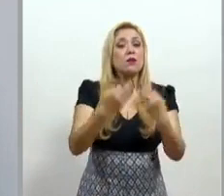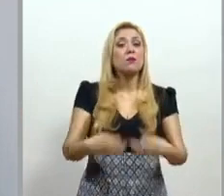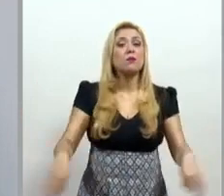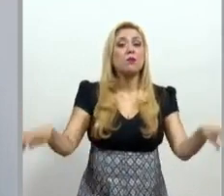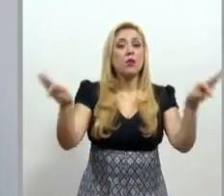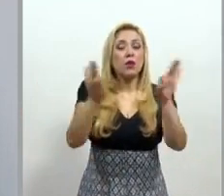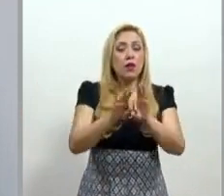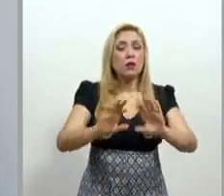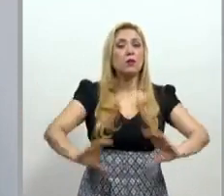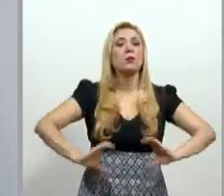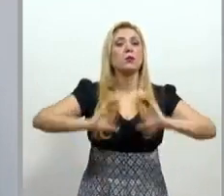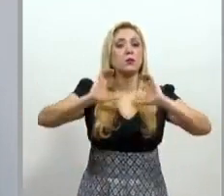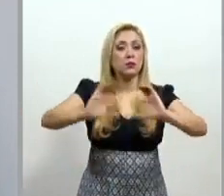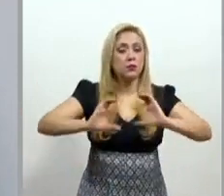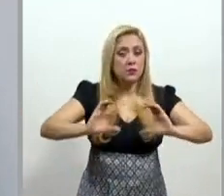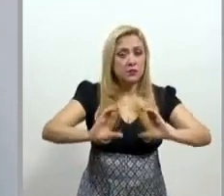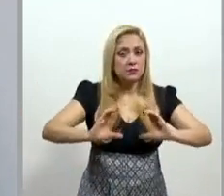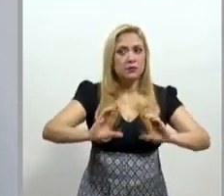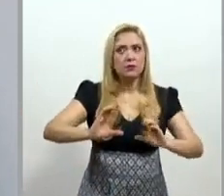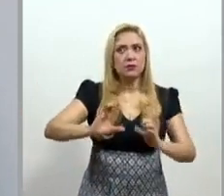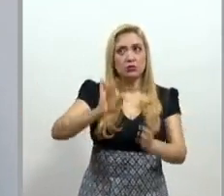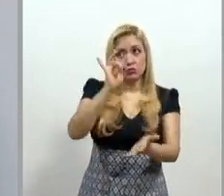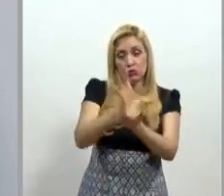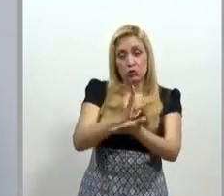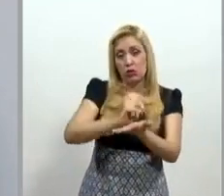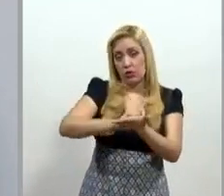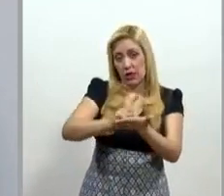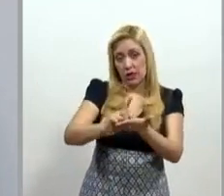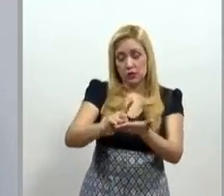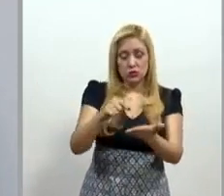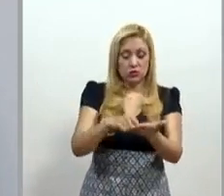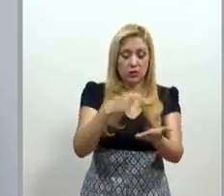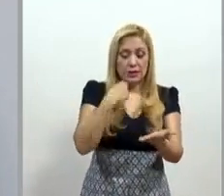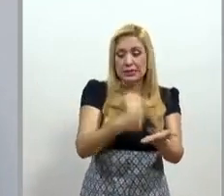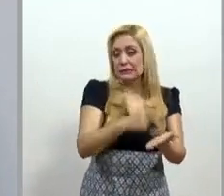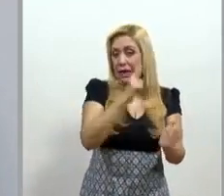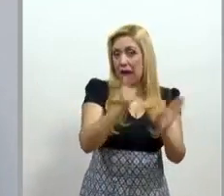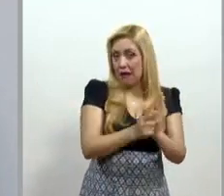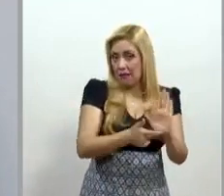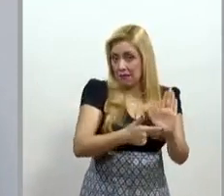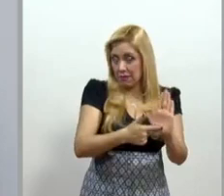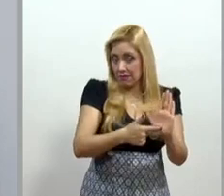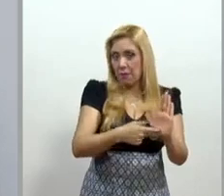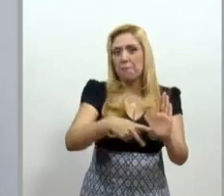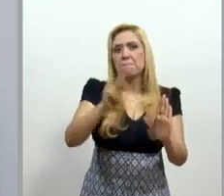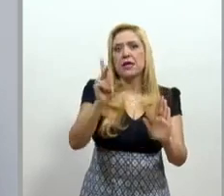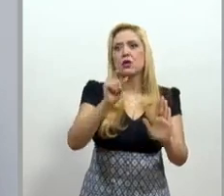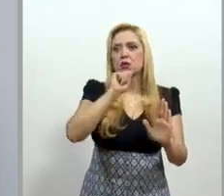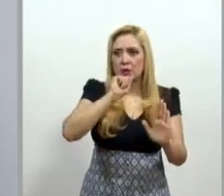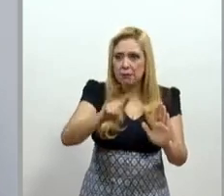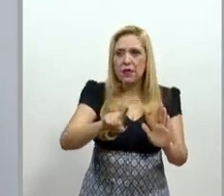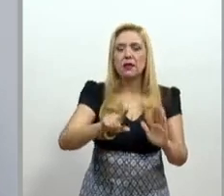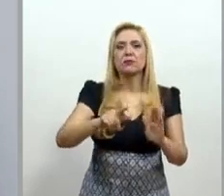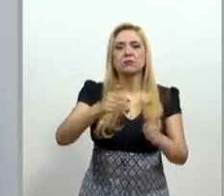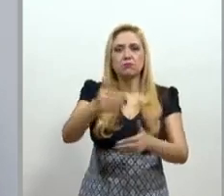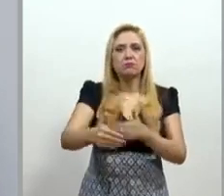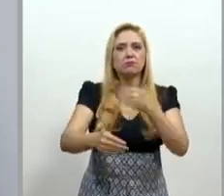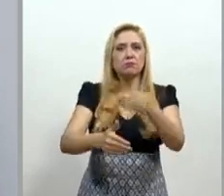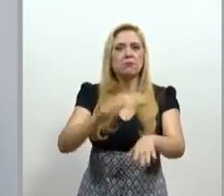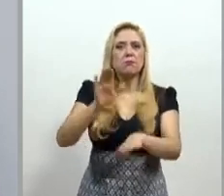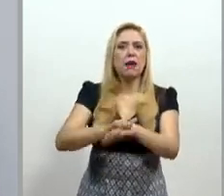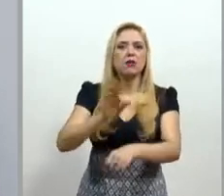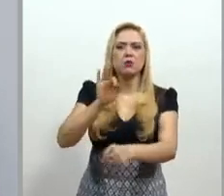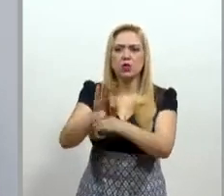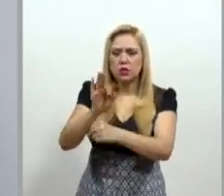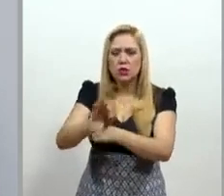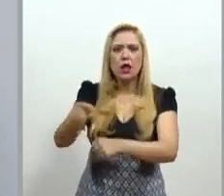acuerdo de Escazú no solamente respecto de los derechos procedimentales ambientales, sino para avanzar en la protección de quienes defienden